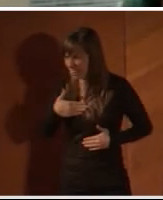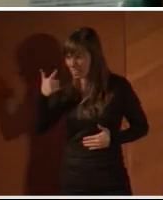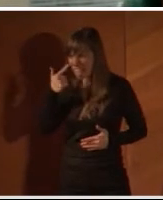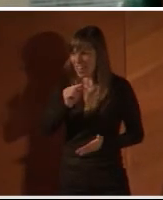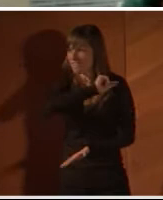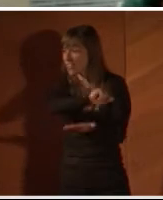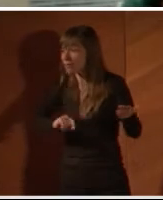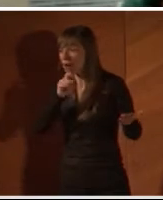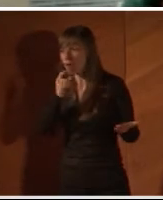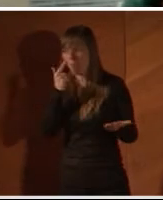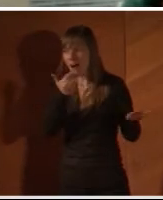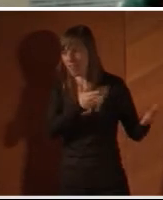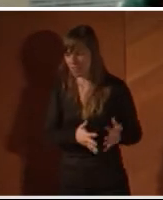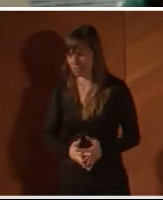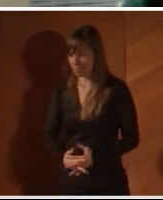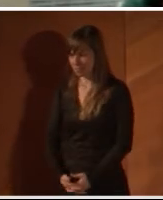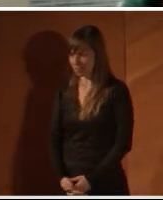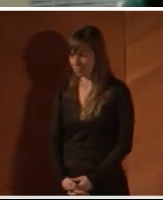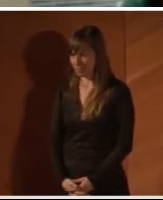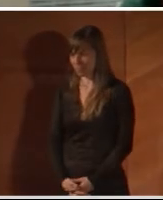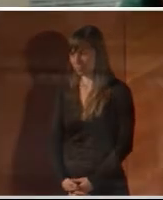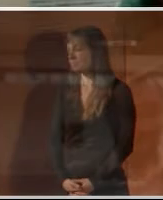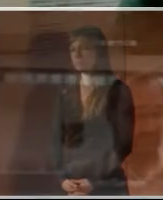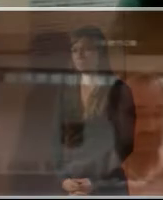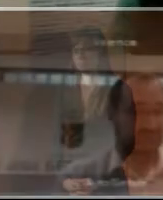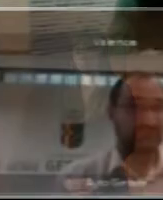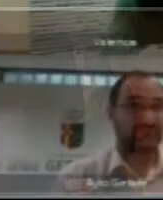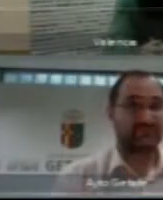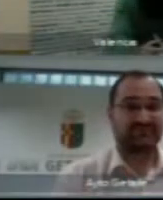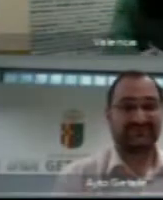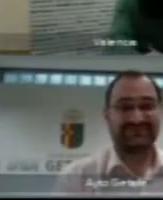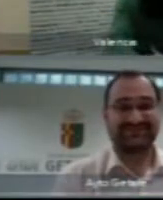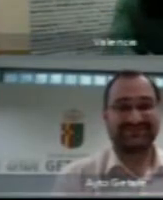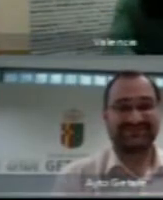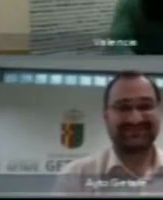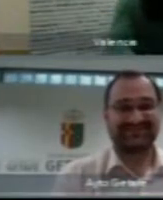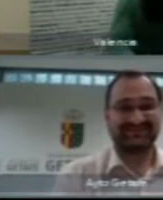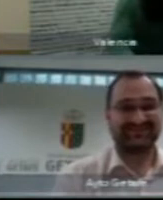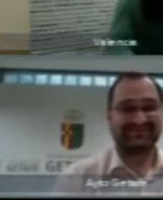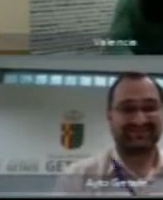rubricando.